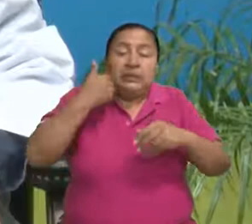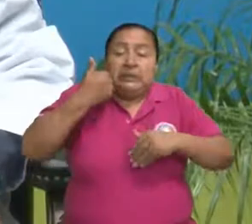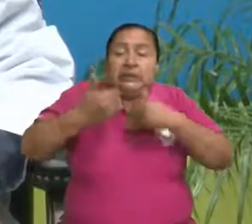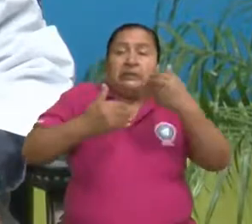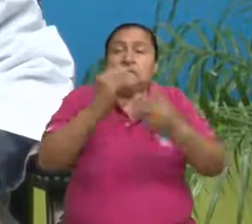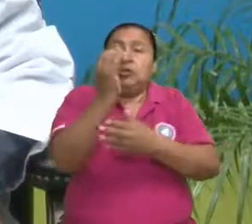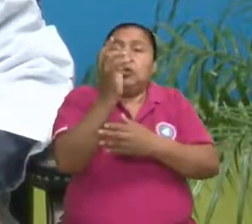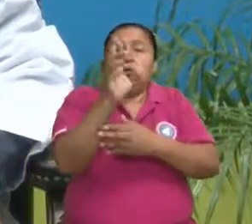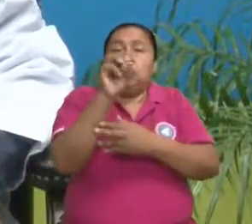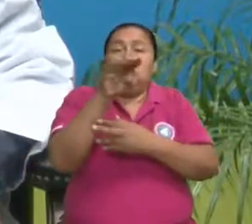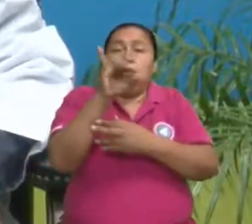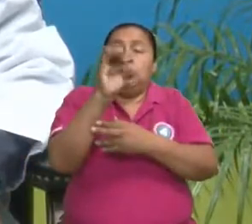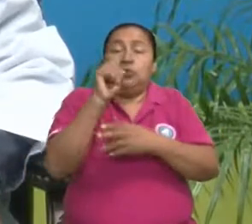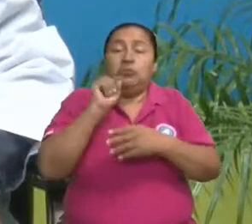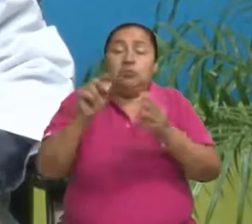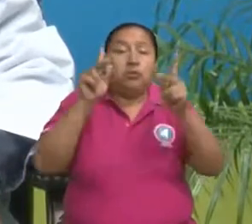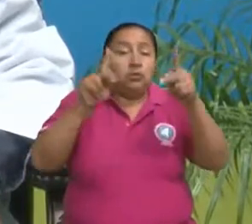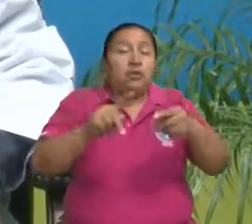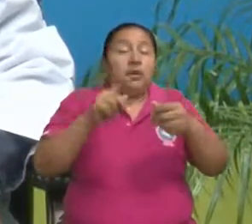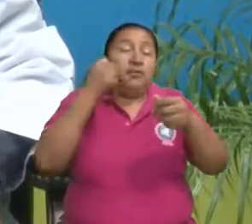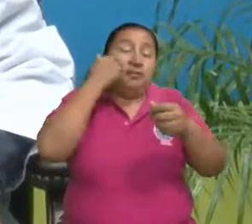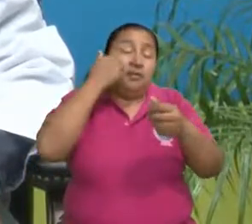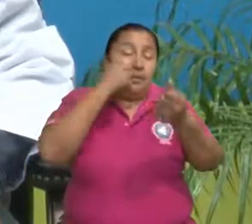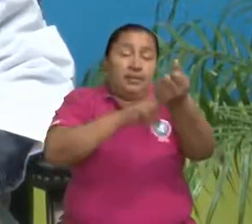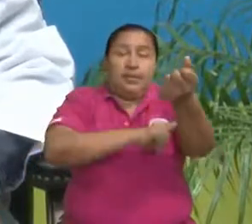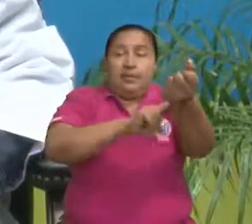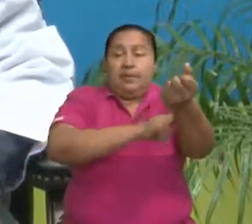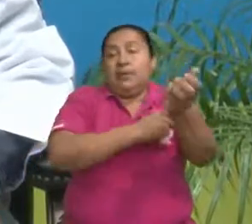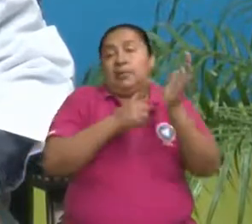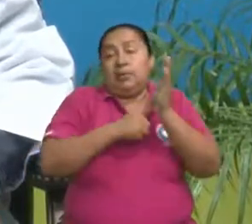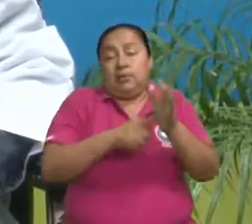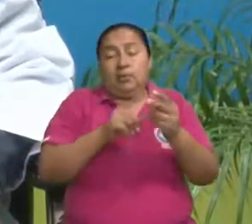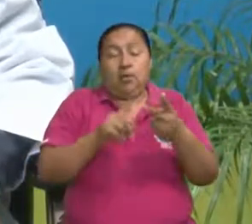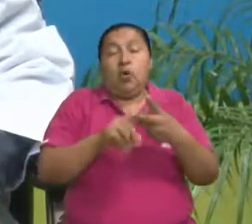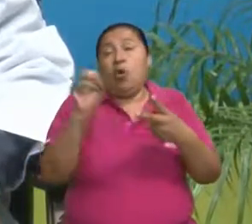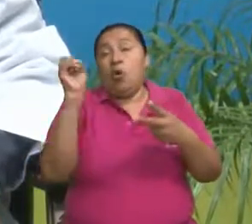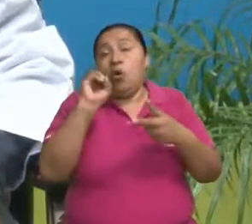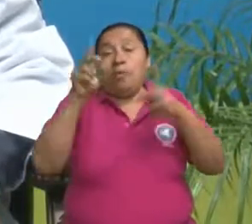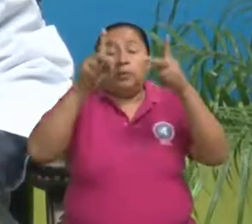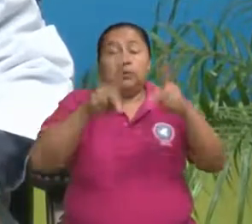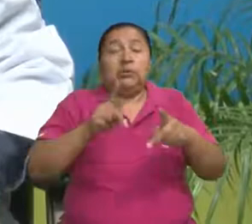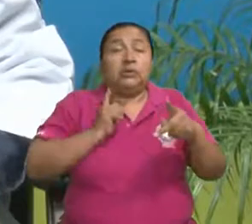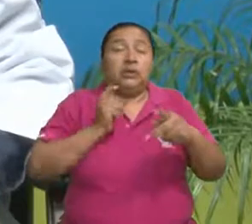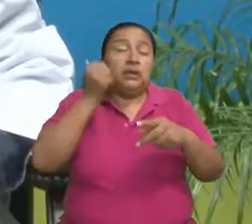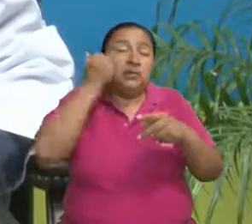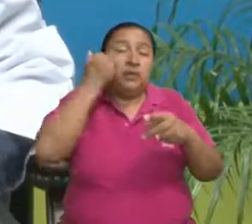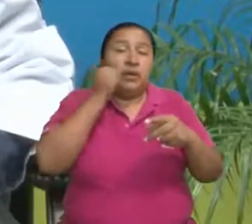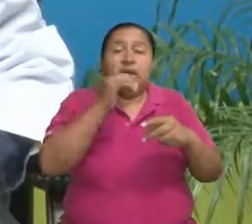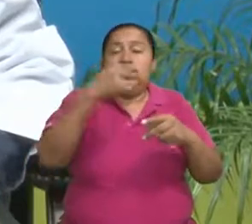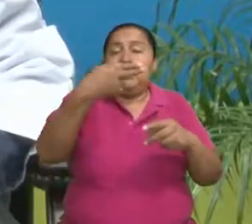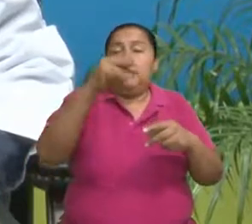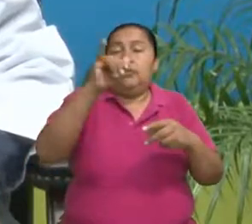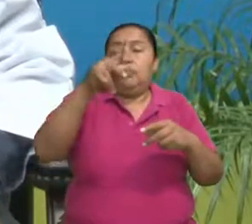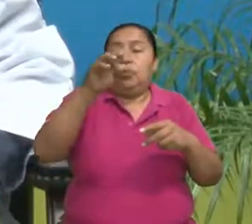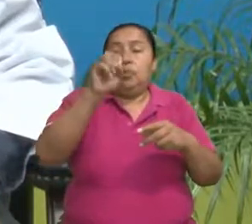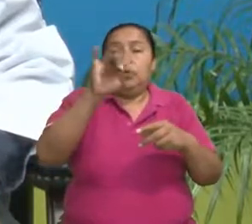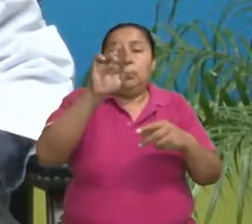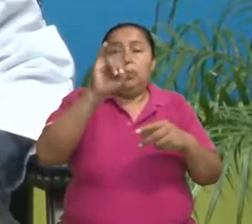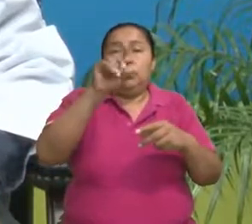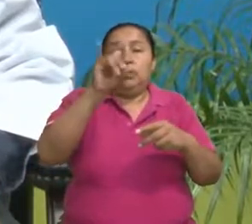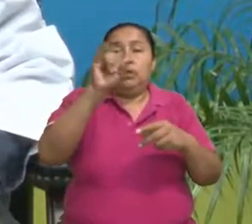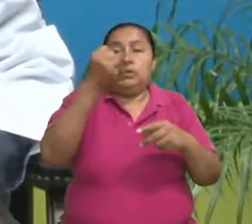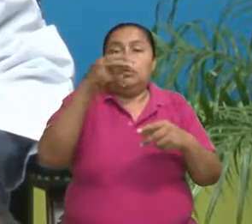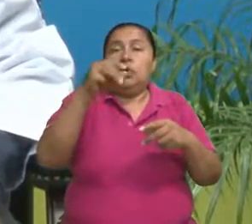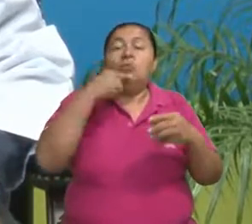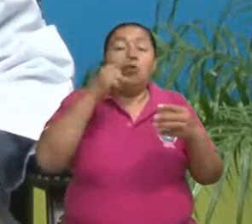de los pacientes diabéticos, por ejemplo, o un paciente que padezca de hipotiroidismo, o un